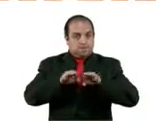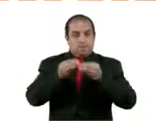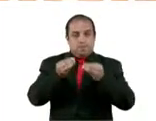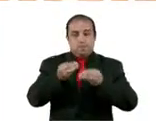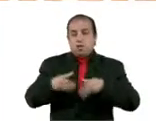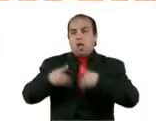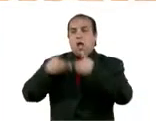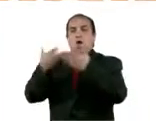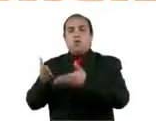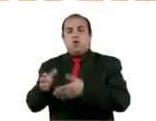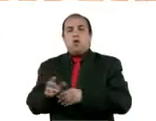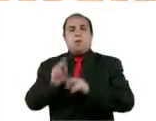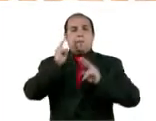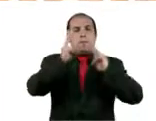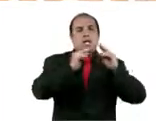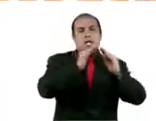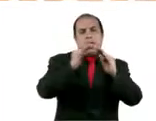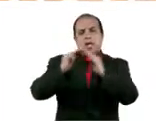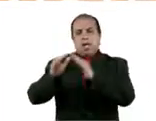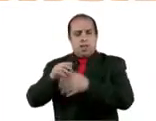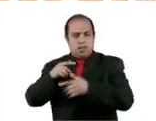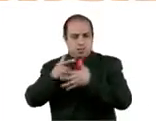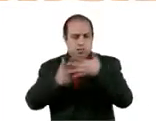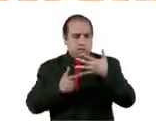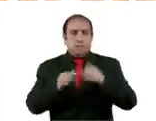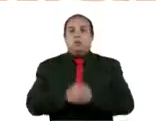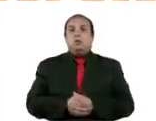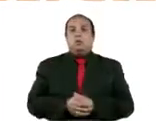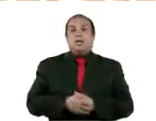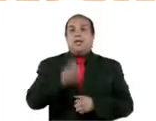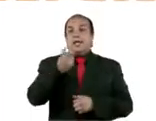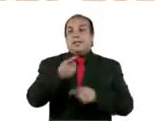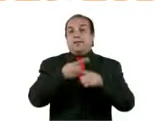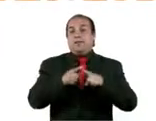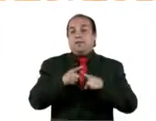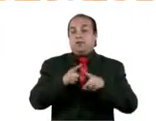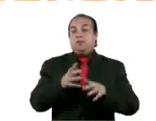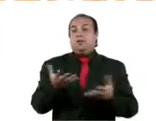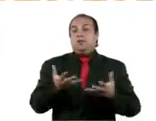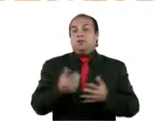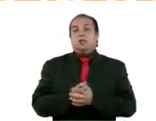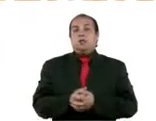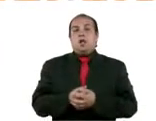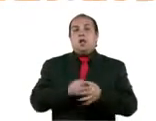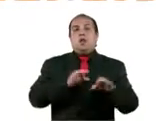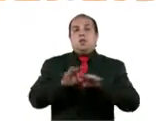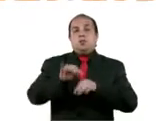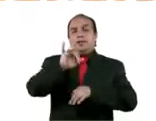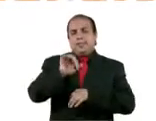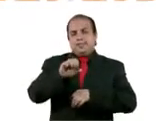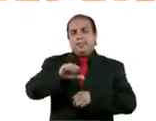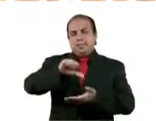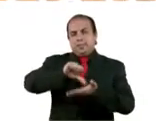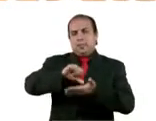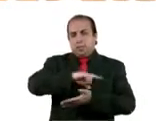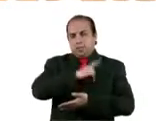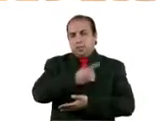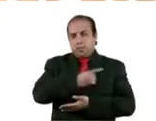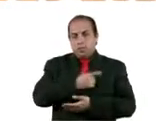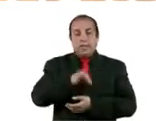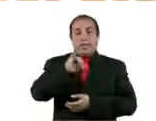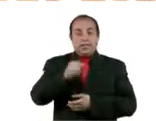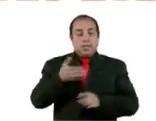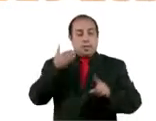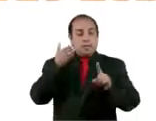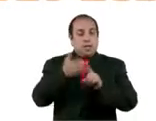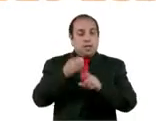territorial. Entonces, esta es la diferencia sustancial. Estamos trabajando sí en los centros de salud, sí en la